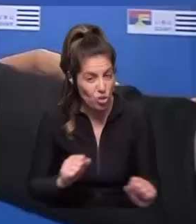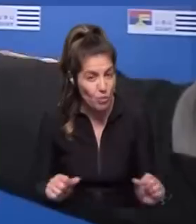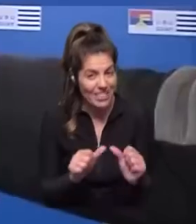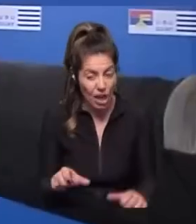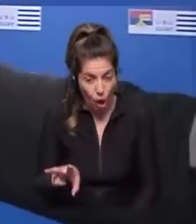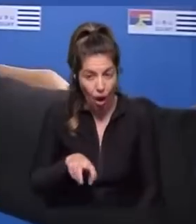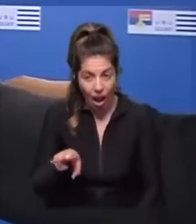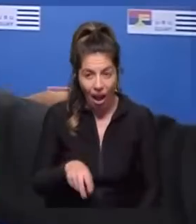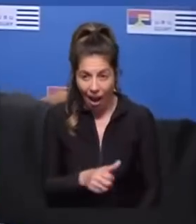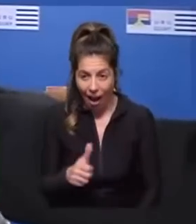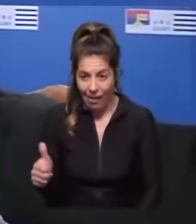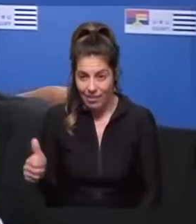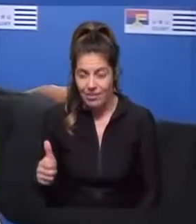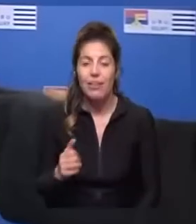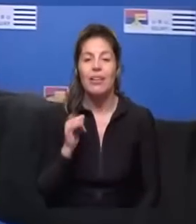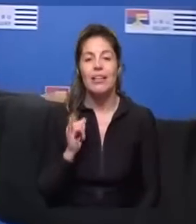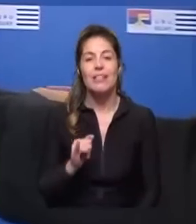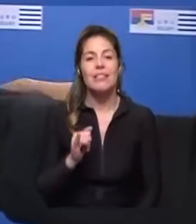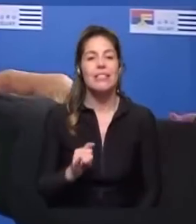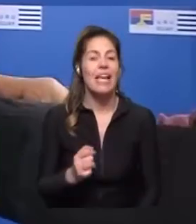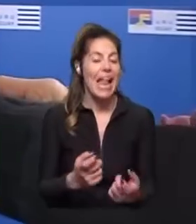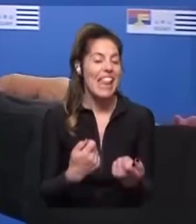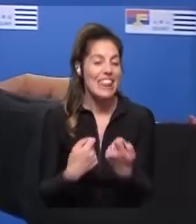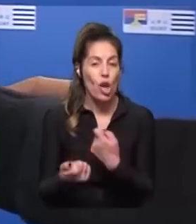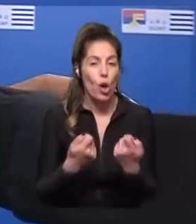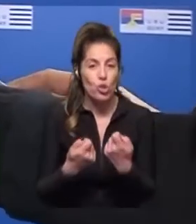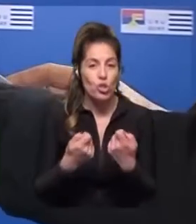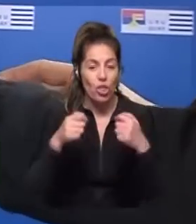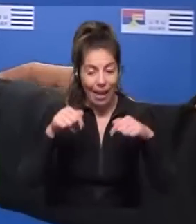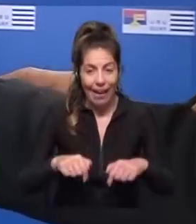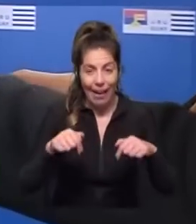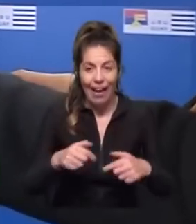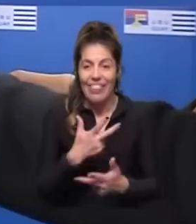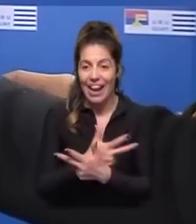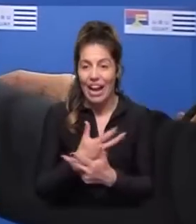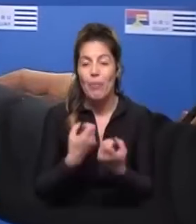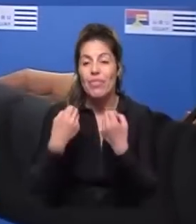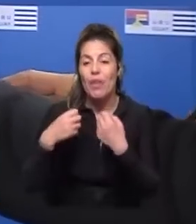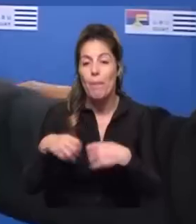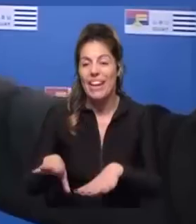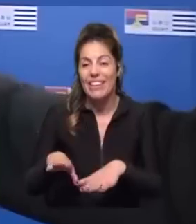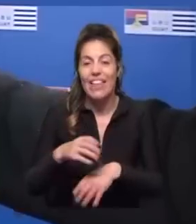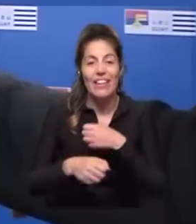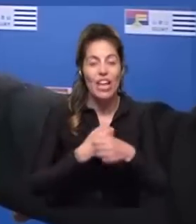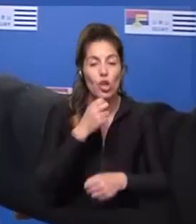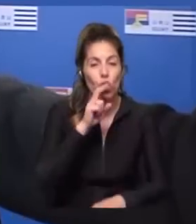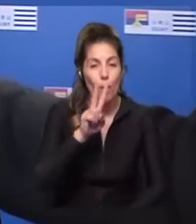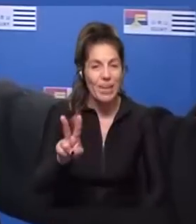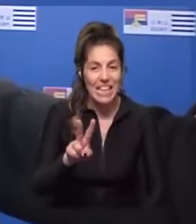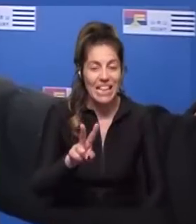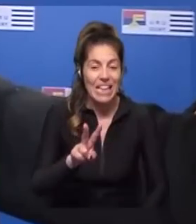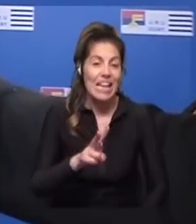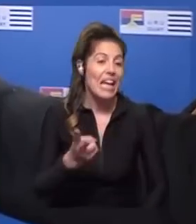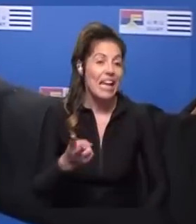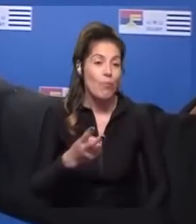efectivamente el negocio del cemento portlandcada pérdidas desde el año 2000 consecuencia del abandono